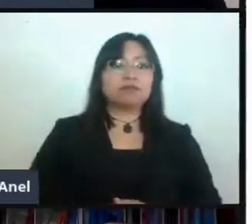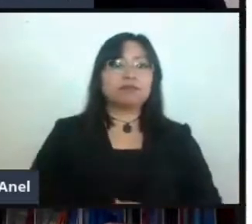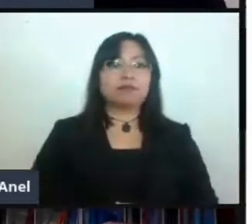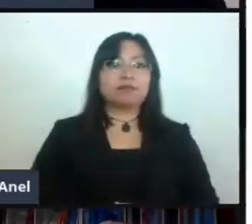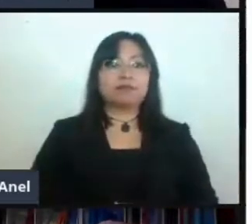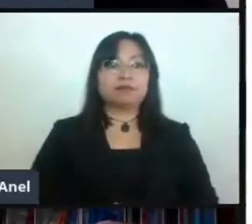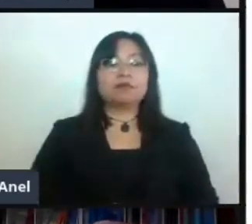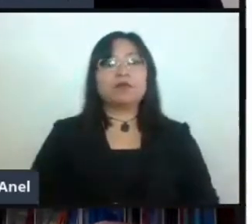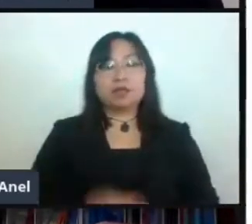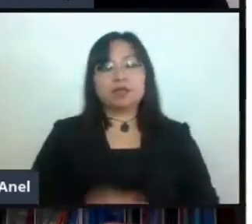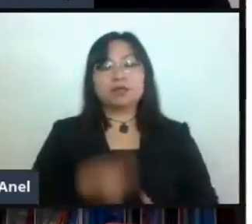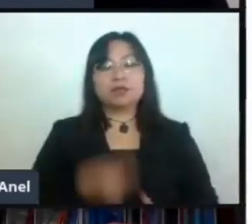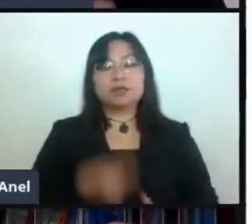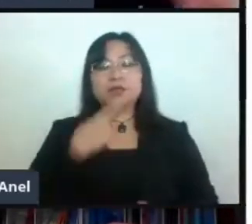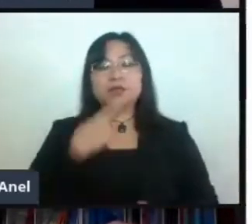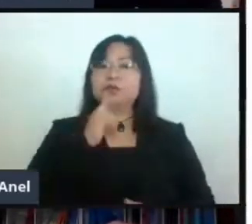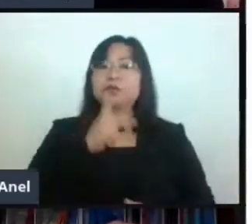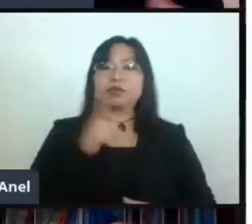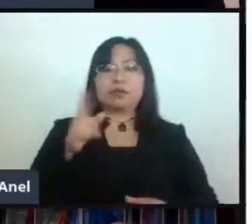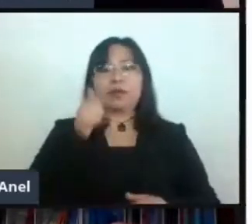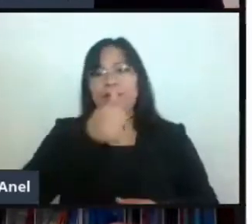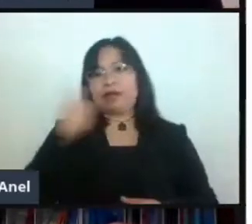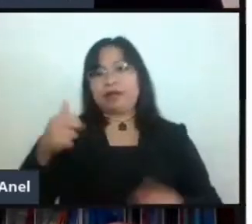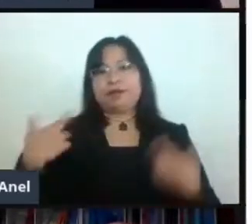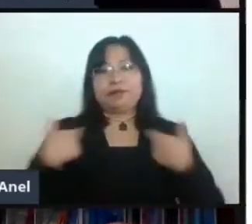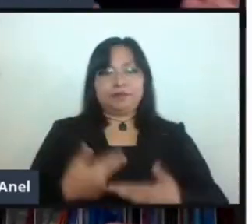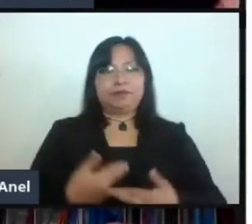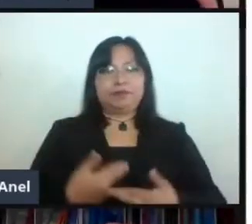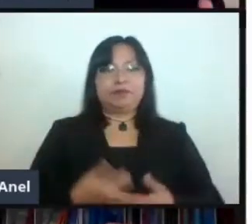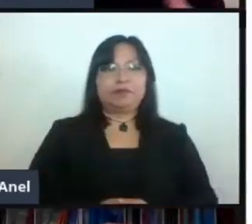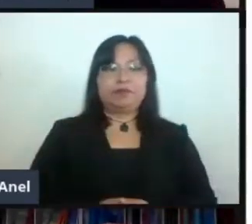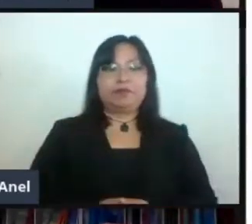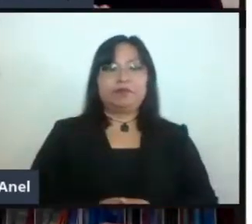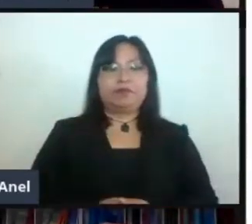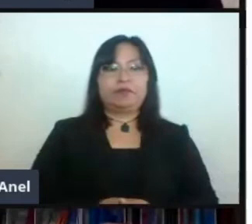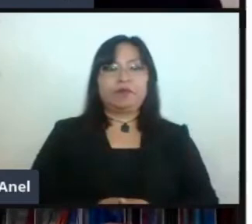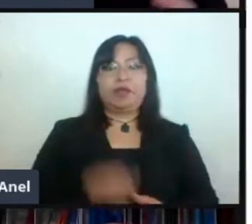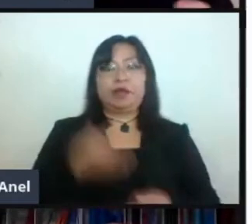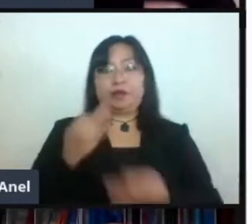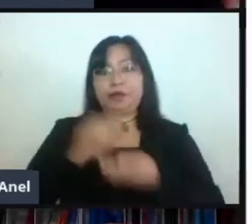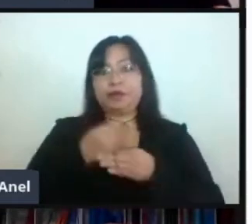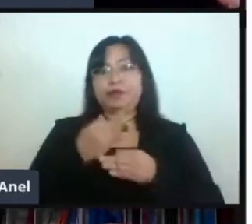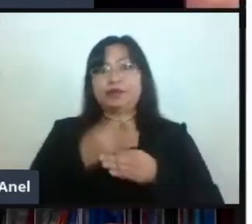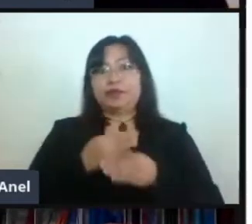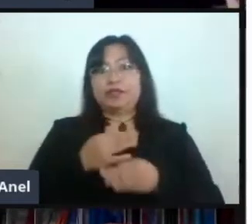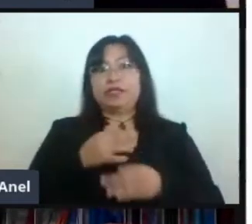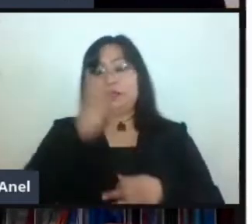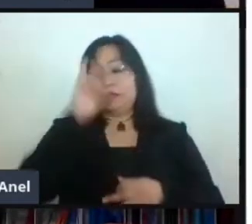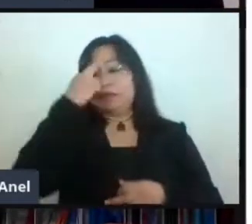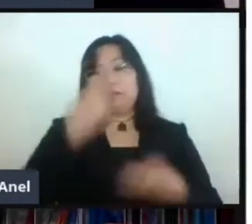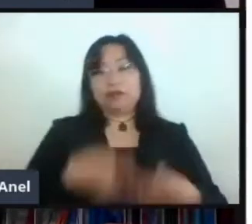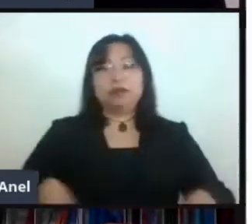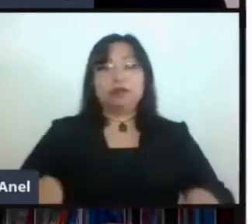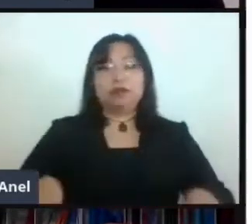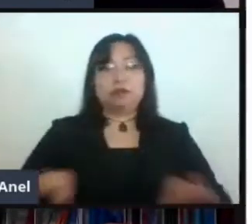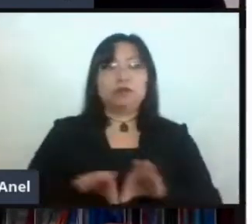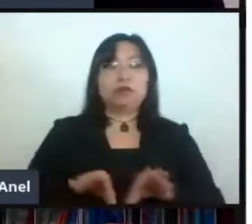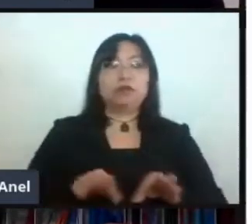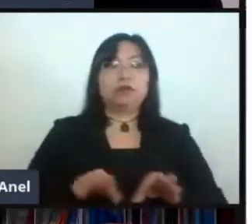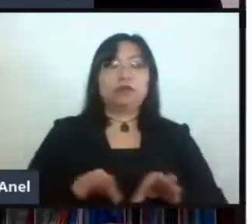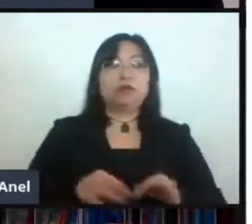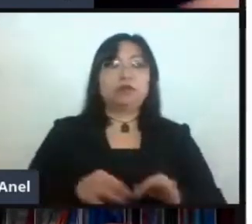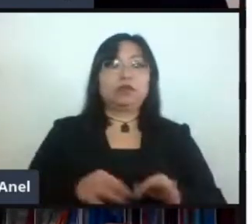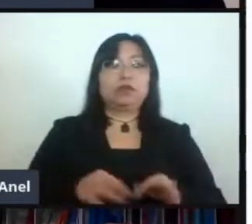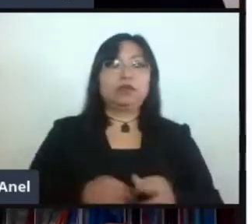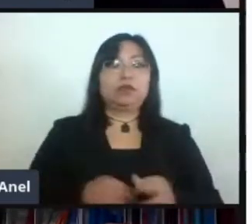eso es muy útil, Carlos. No, muchas gracias, Ale, y es importante recordar, y muchas gracias, ¿no? En ese punto del, ya hemos hablado en otros